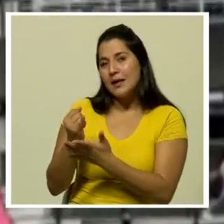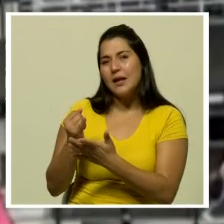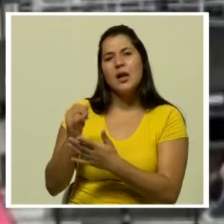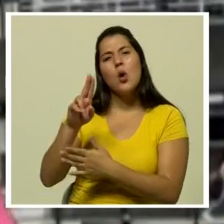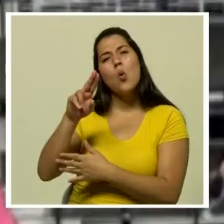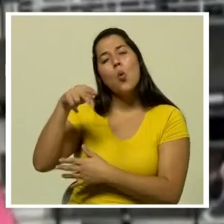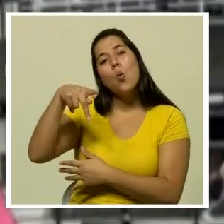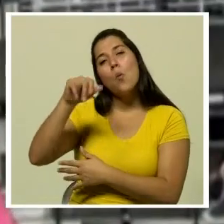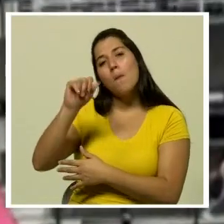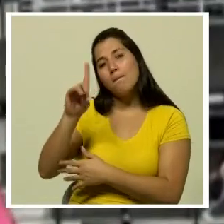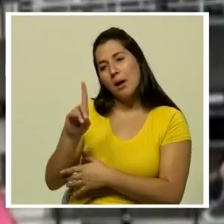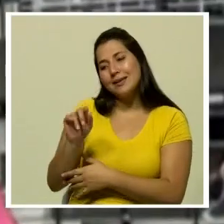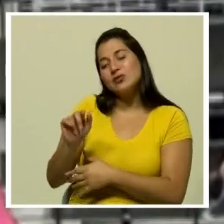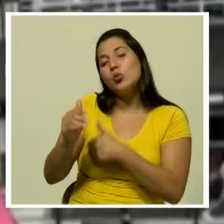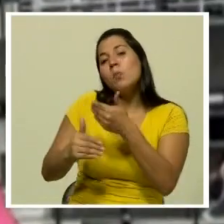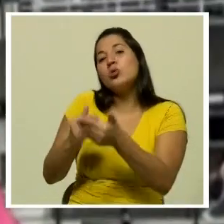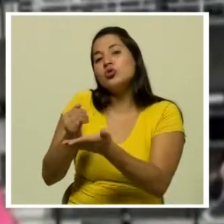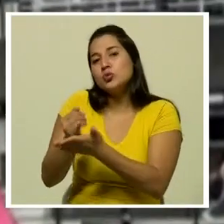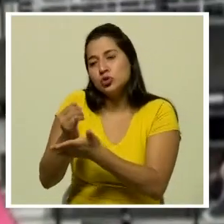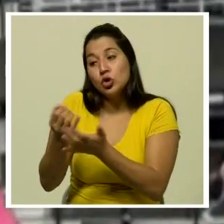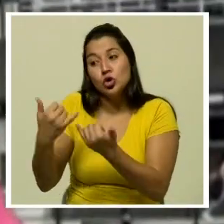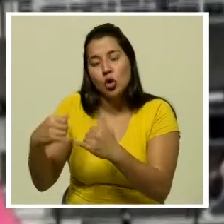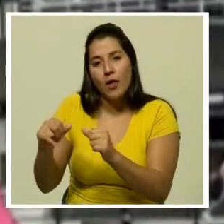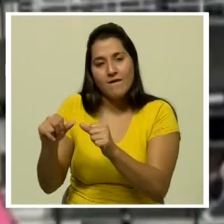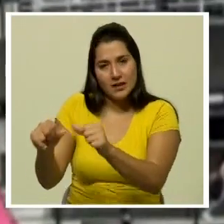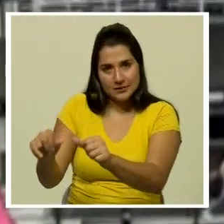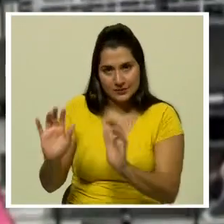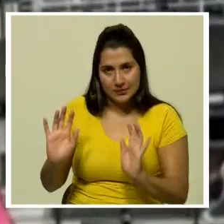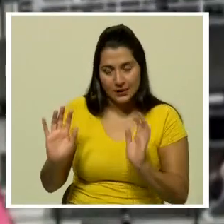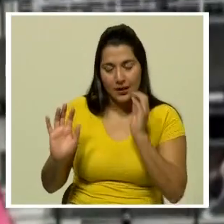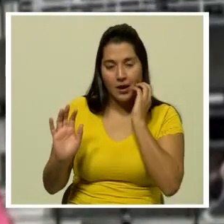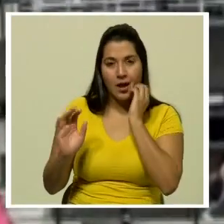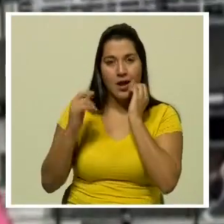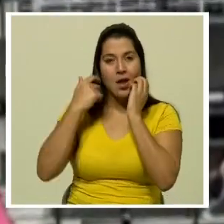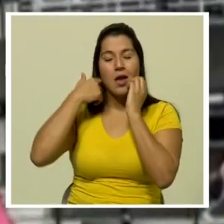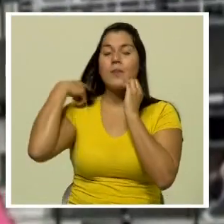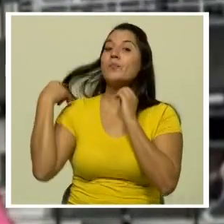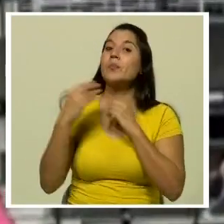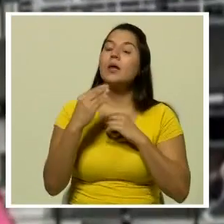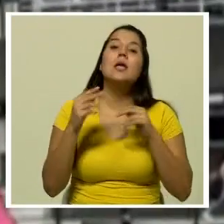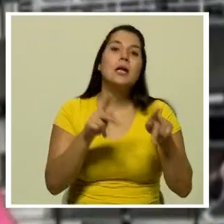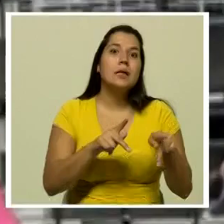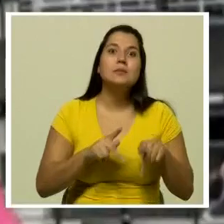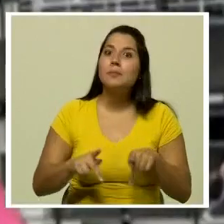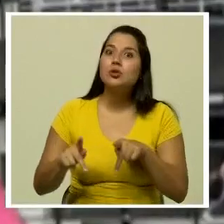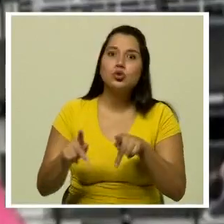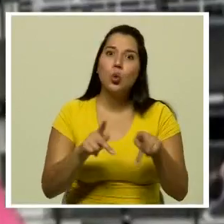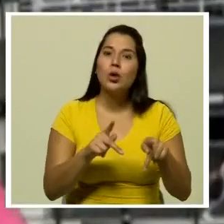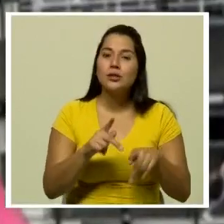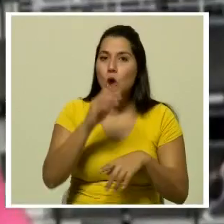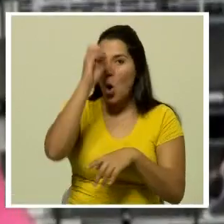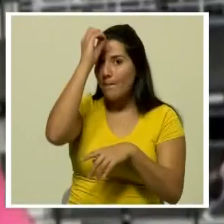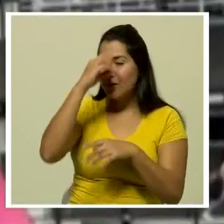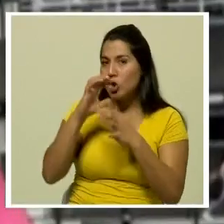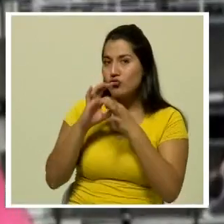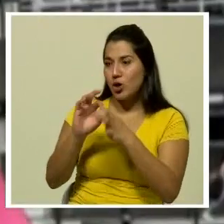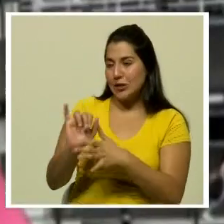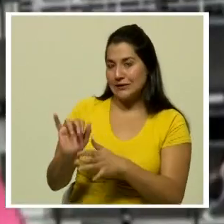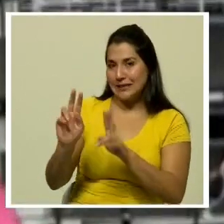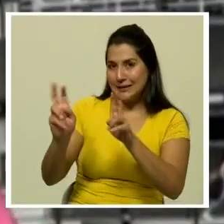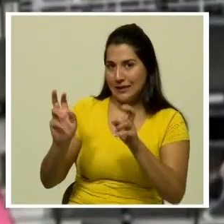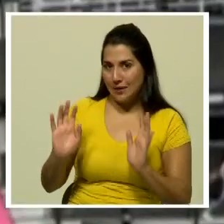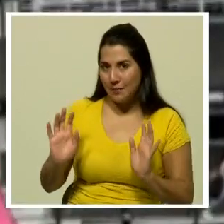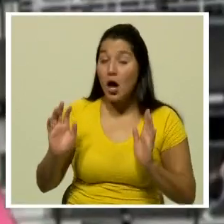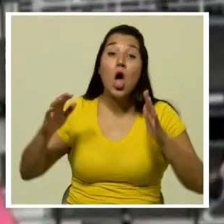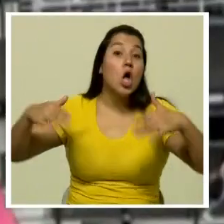judiciales. Efectivamente, la gente reaccionó, las audiencias reaccionaron a esos, bueno, todavía no ha